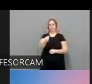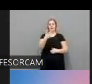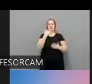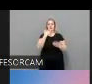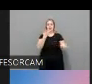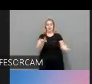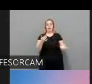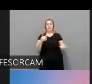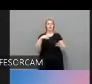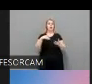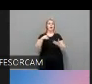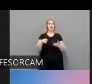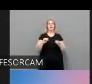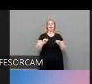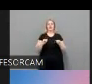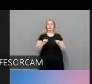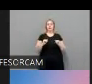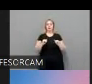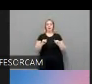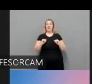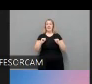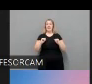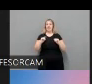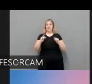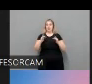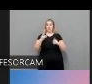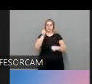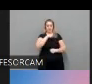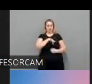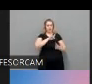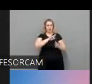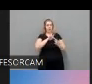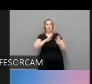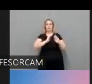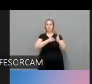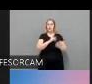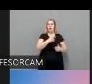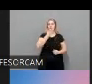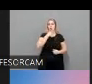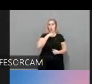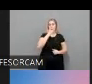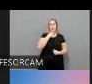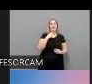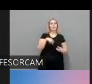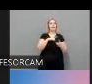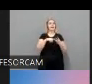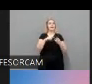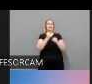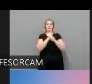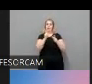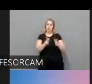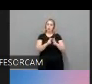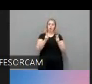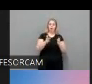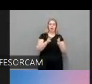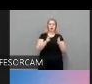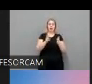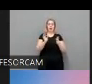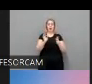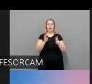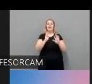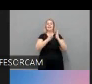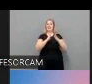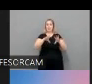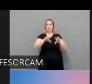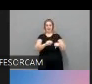tienen cabida todos los servicios en los que trabajamos directamente con los menores. La fisioterapia, la logopedia, el trabajo social, o sea, la terapia